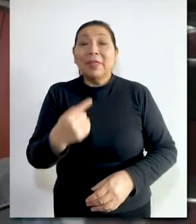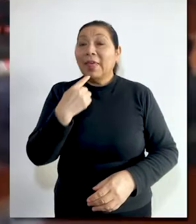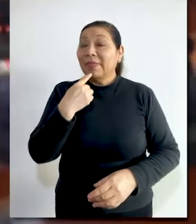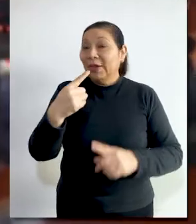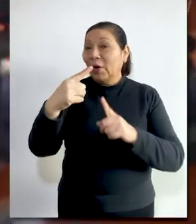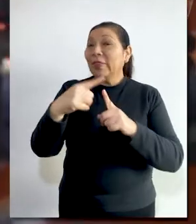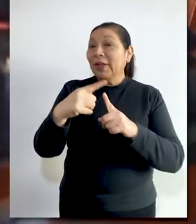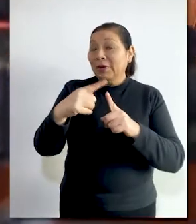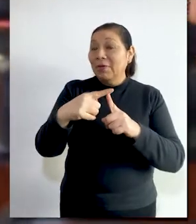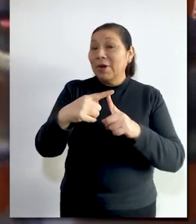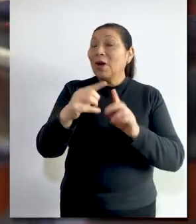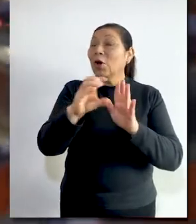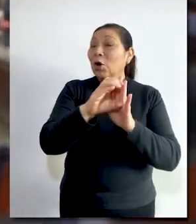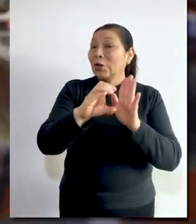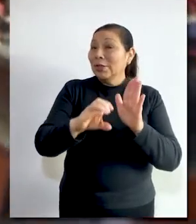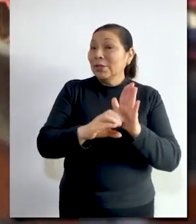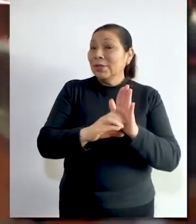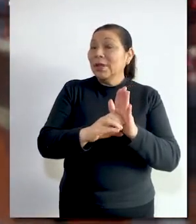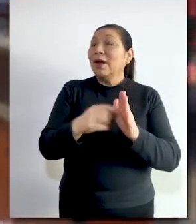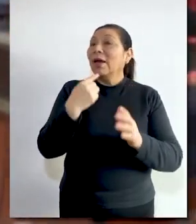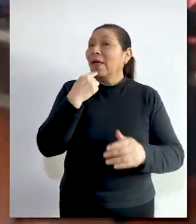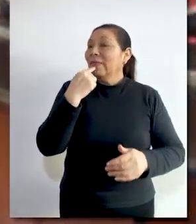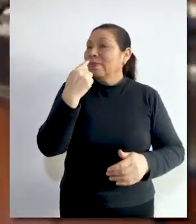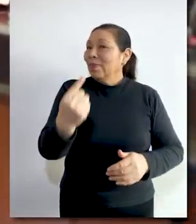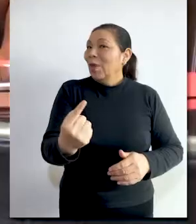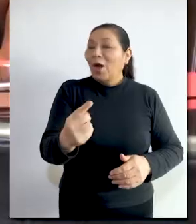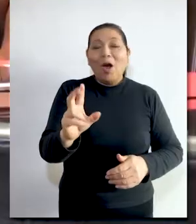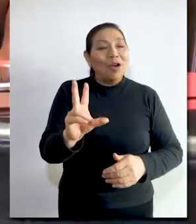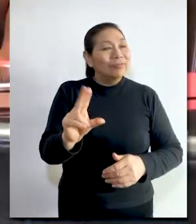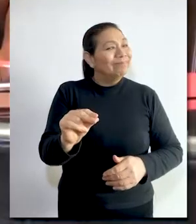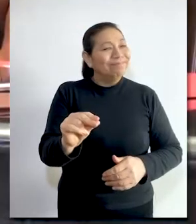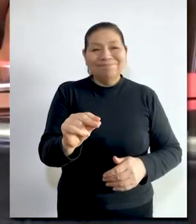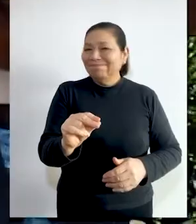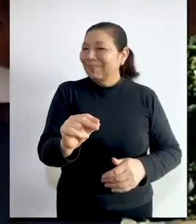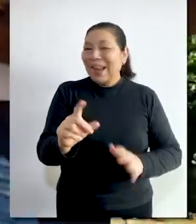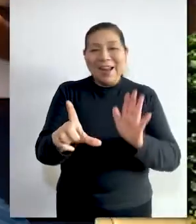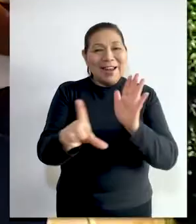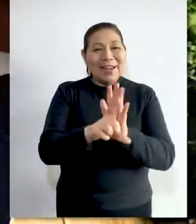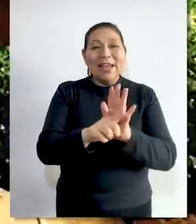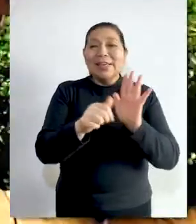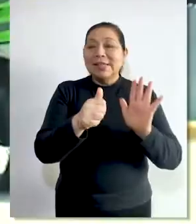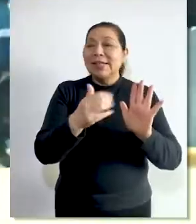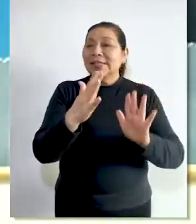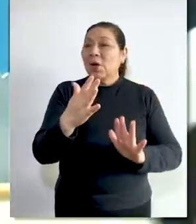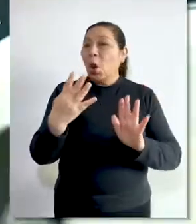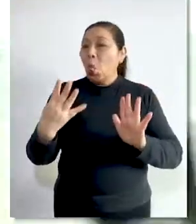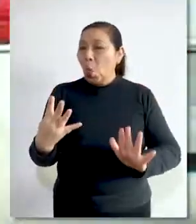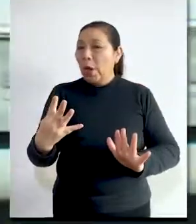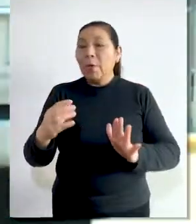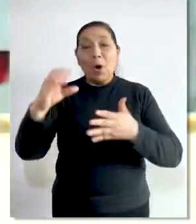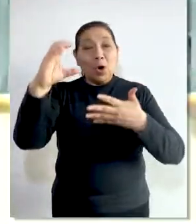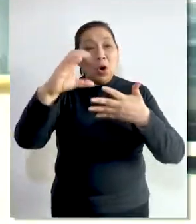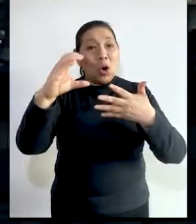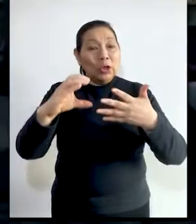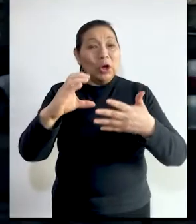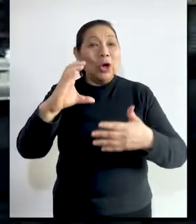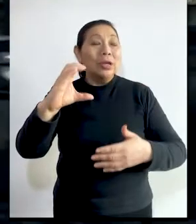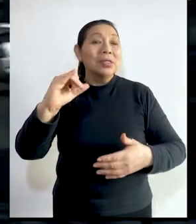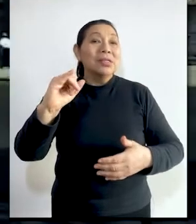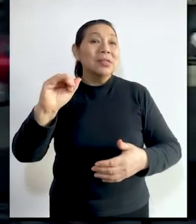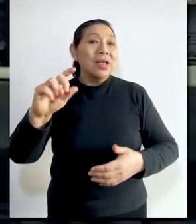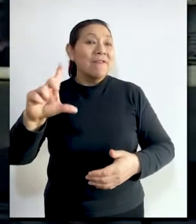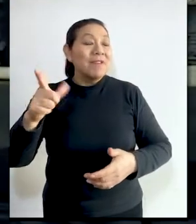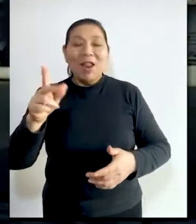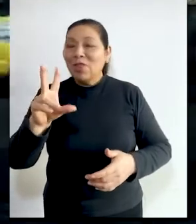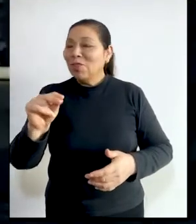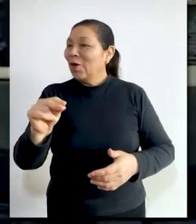apellido de los hijos señaló el tribunal constitucional al advertir que ni las disposiciones de la ley 659 ni